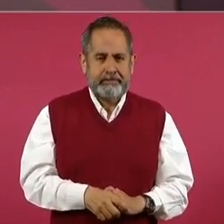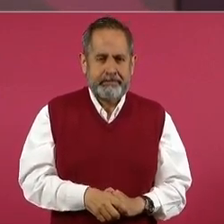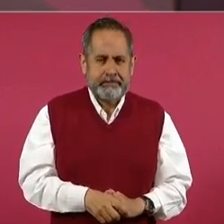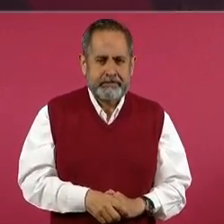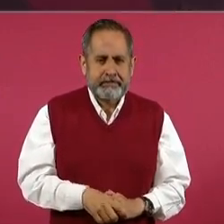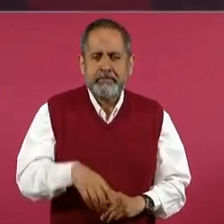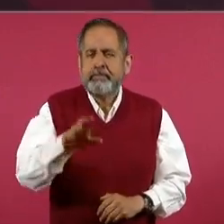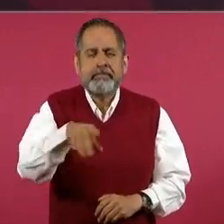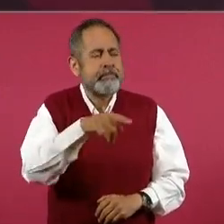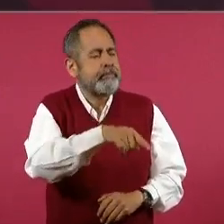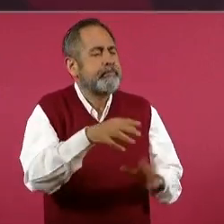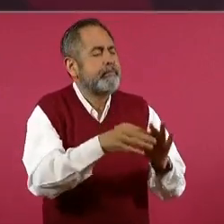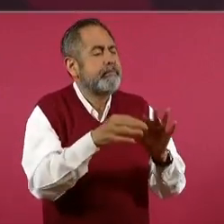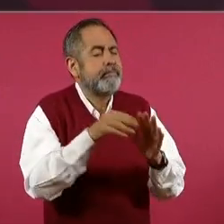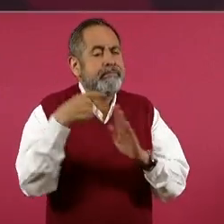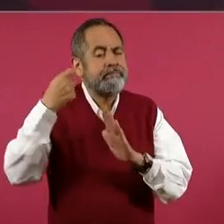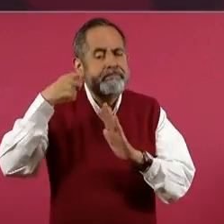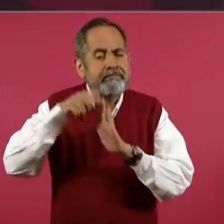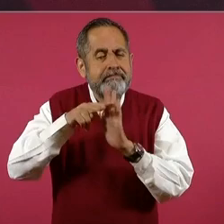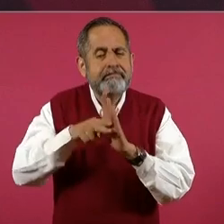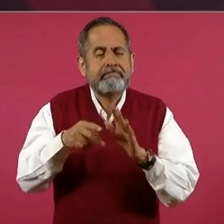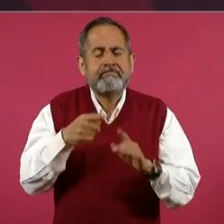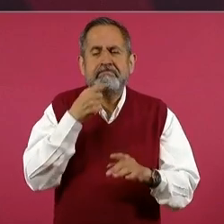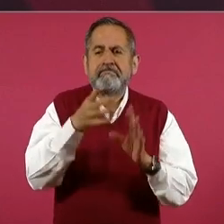Es donde dice,